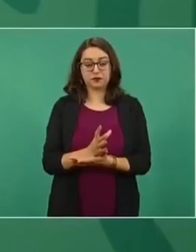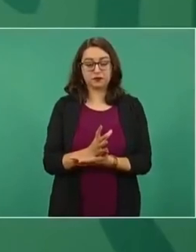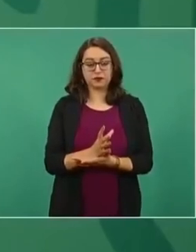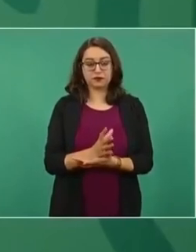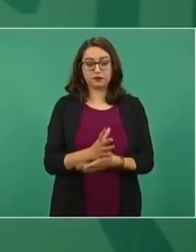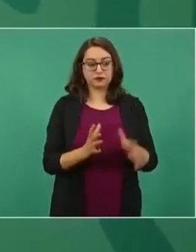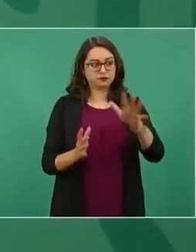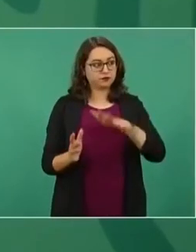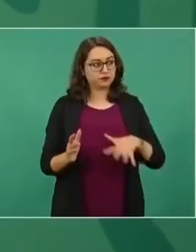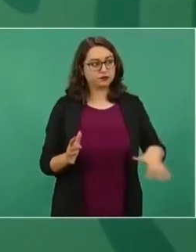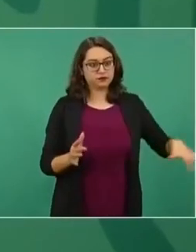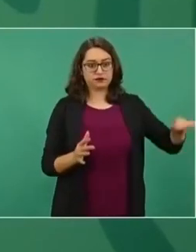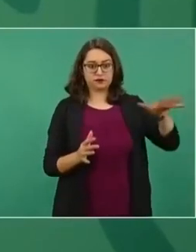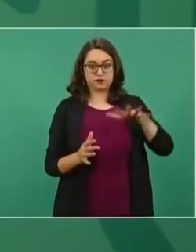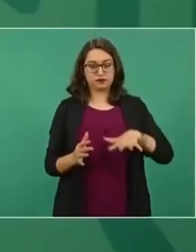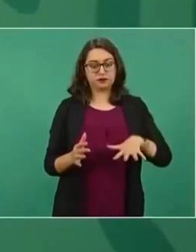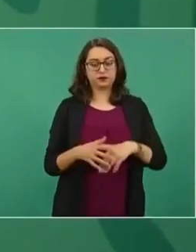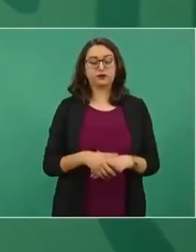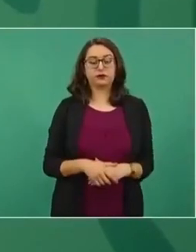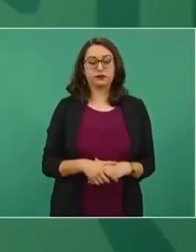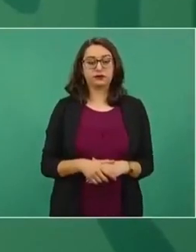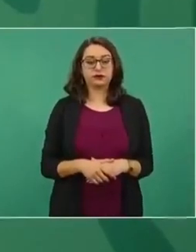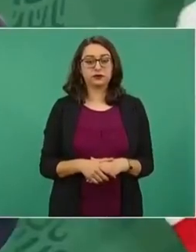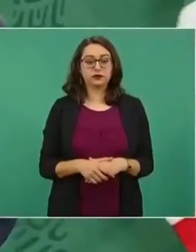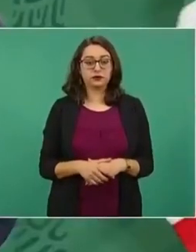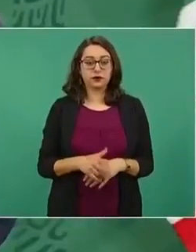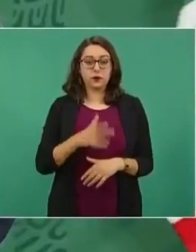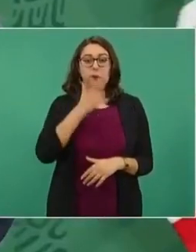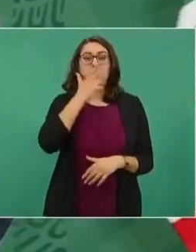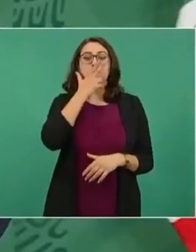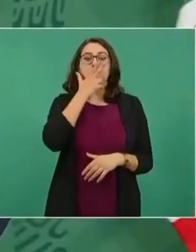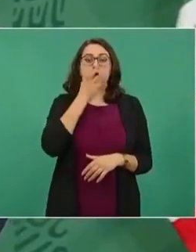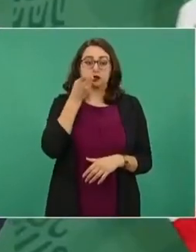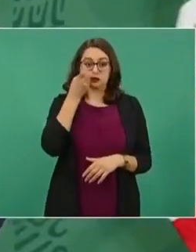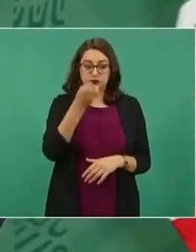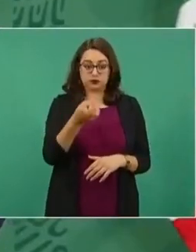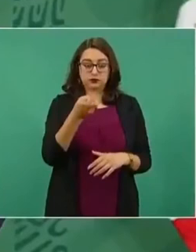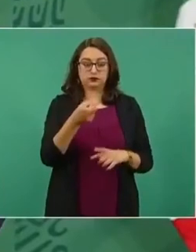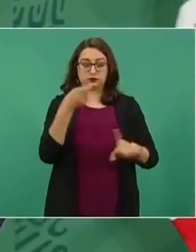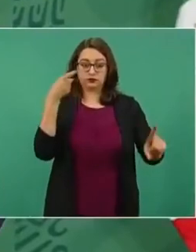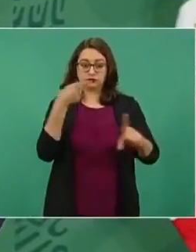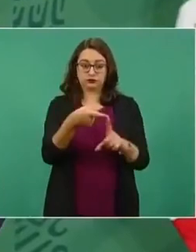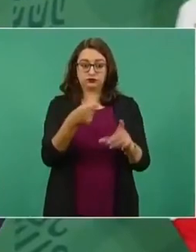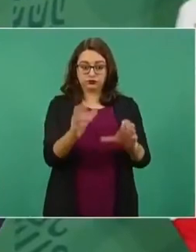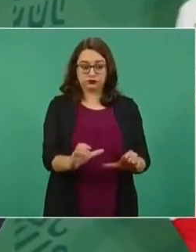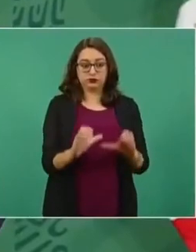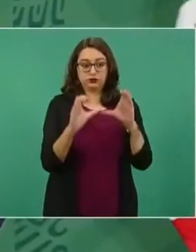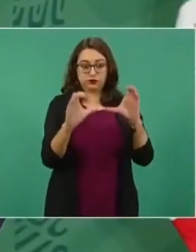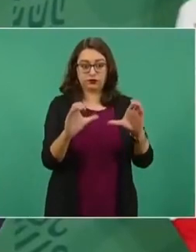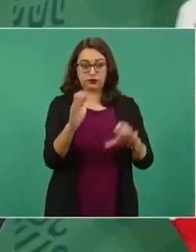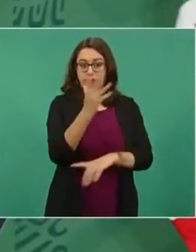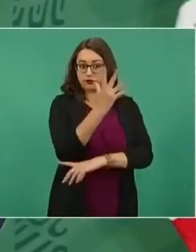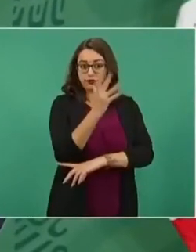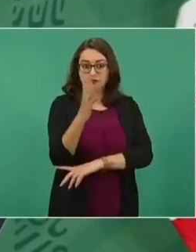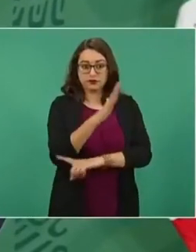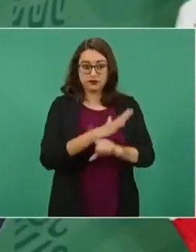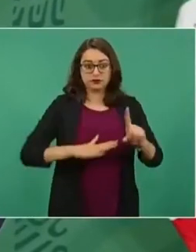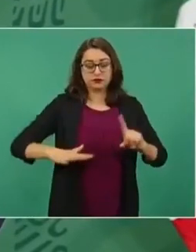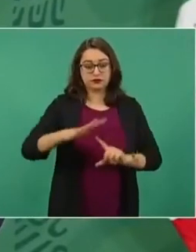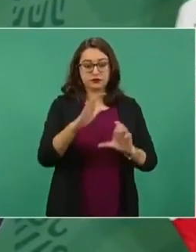Toda la zona de reserva, porque el propósito es ese, es cuidar el medio ambiente.